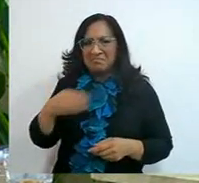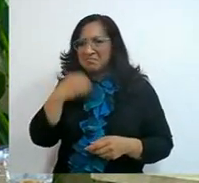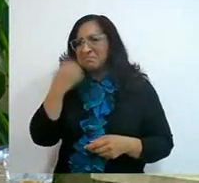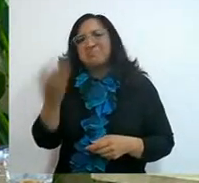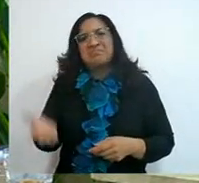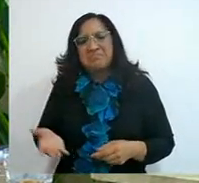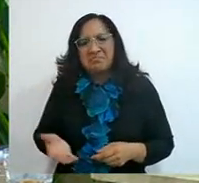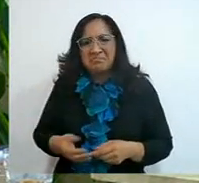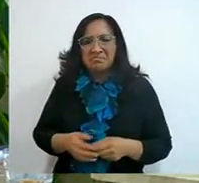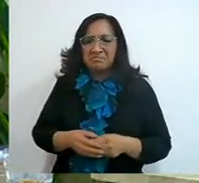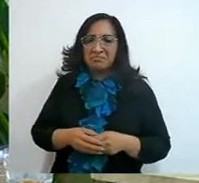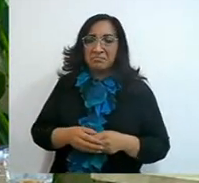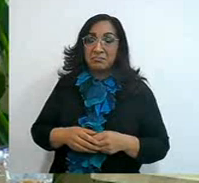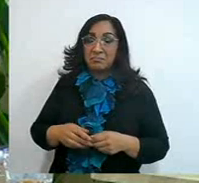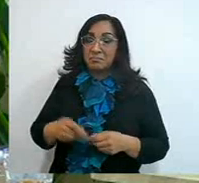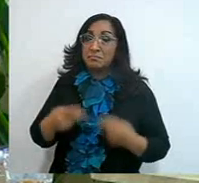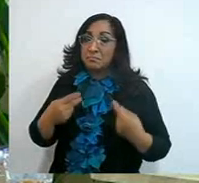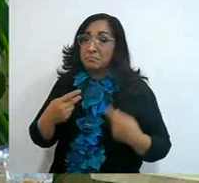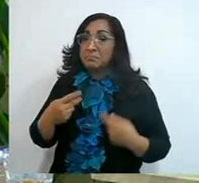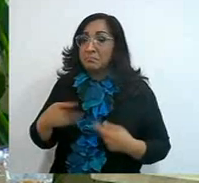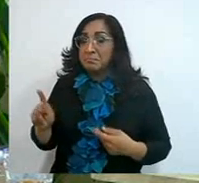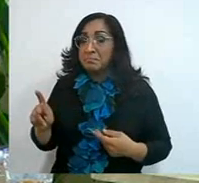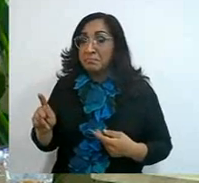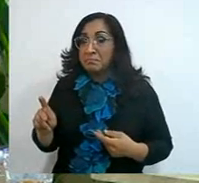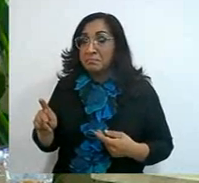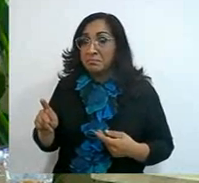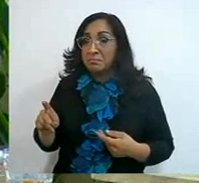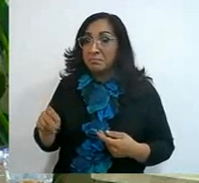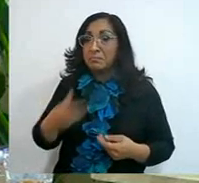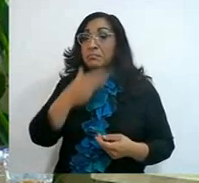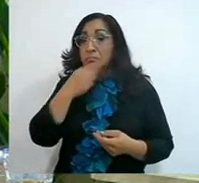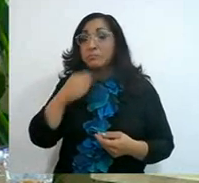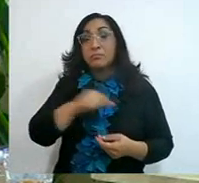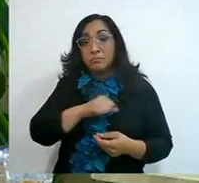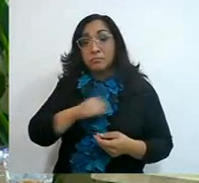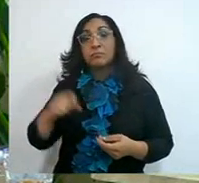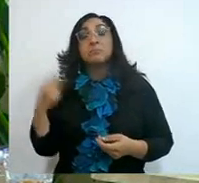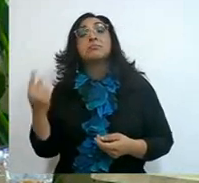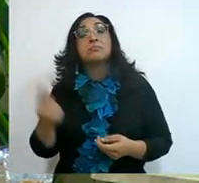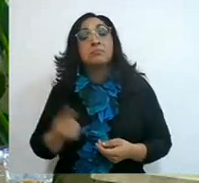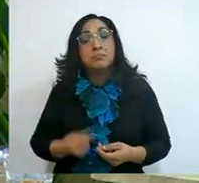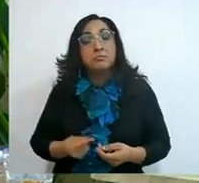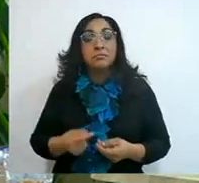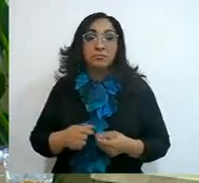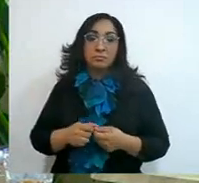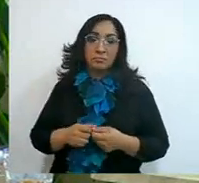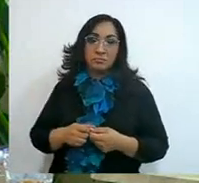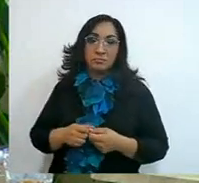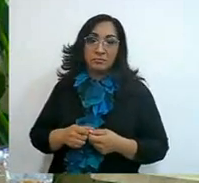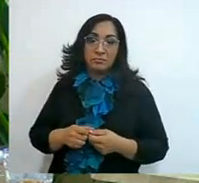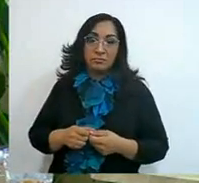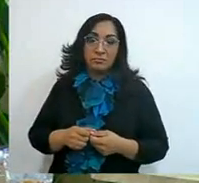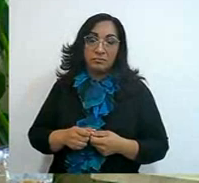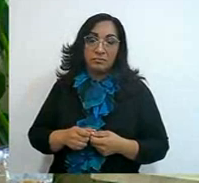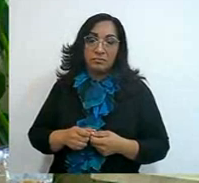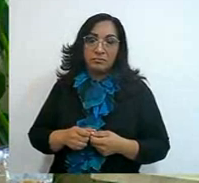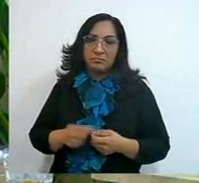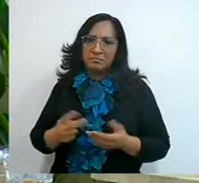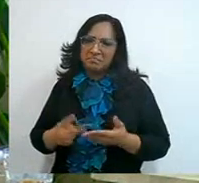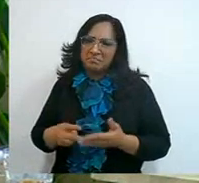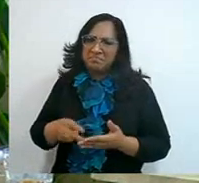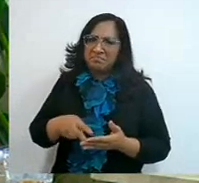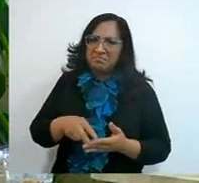nada. Eso es, Dios le llama perverso. Bueno, digámosle, perverso.